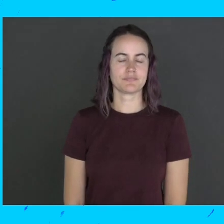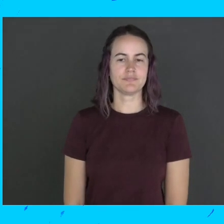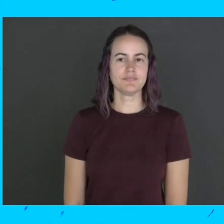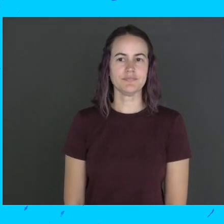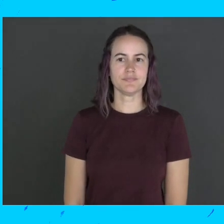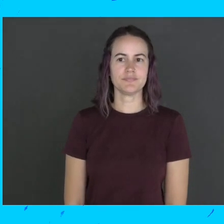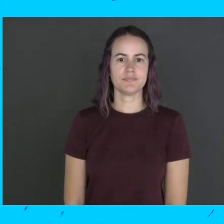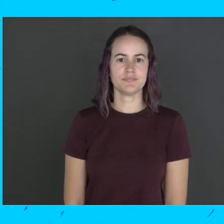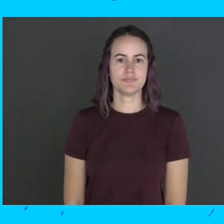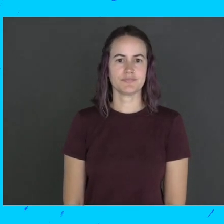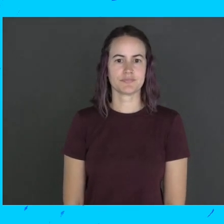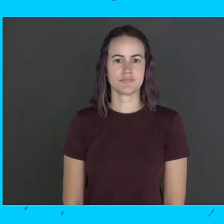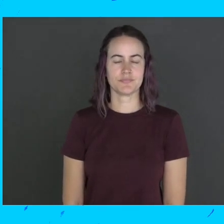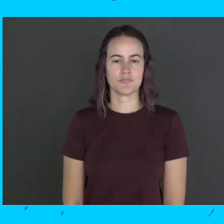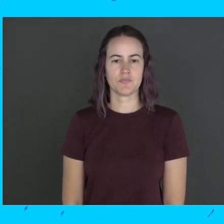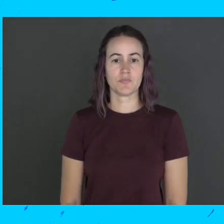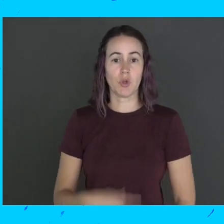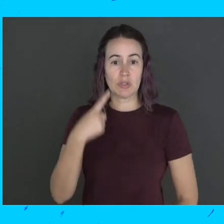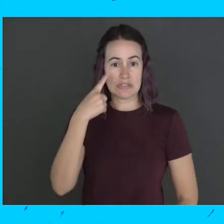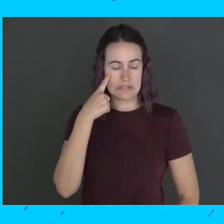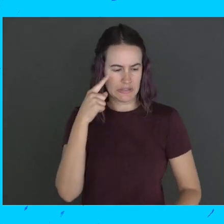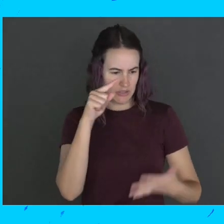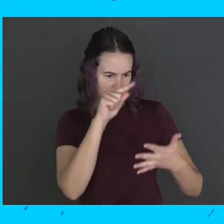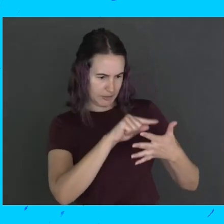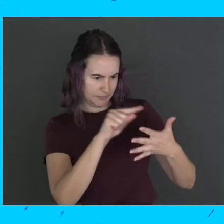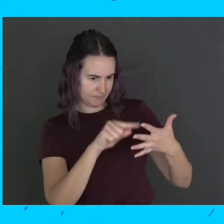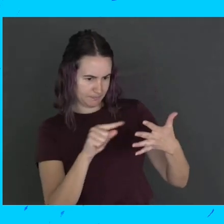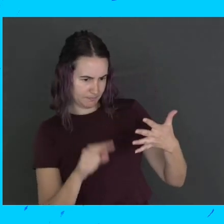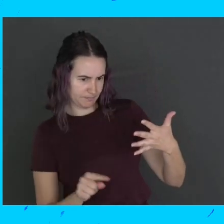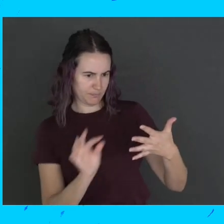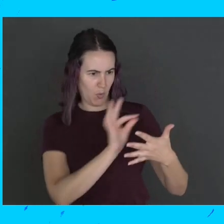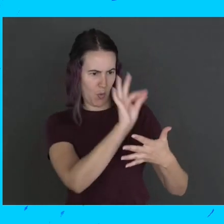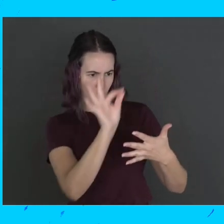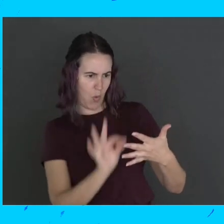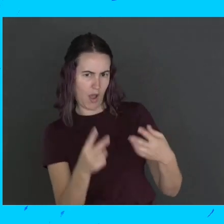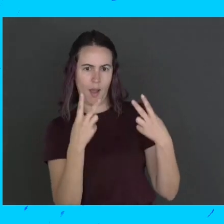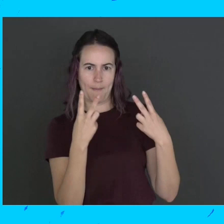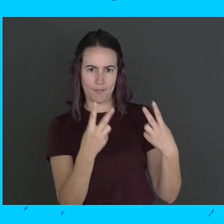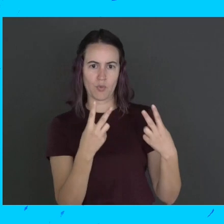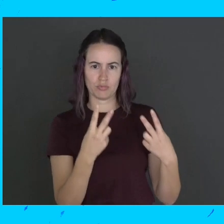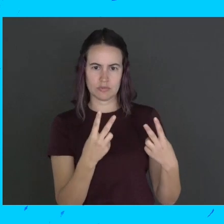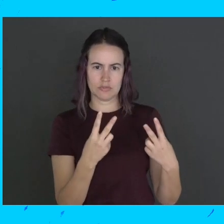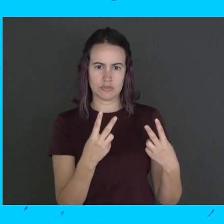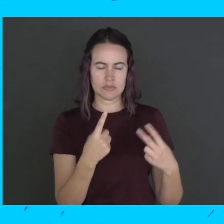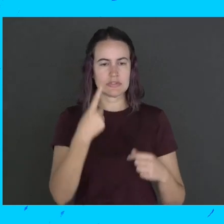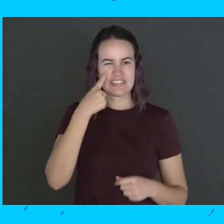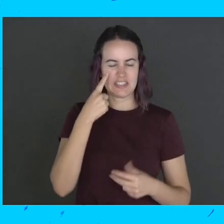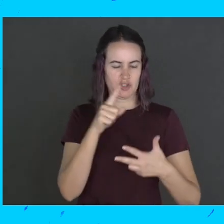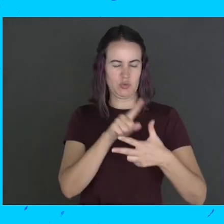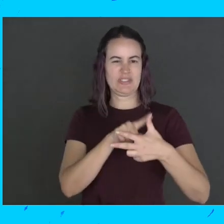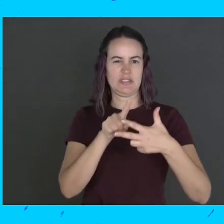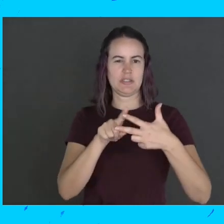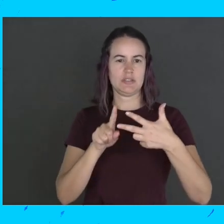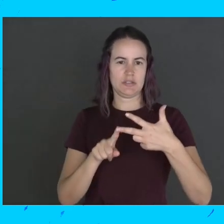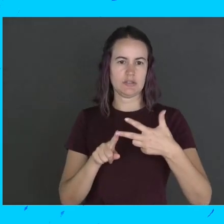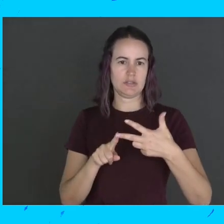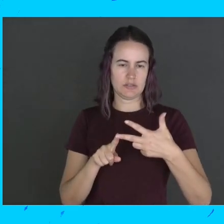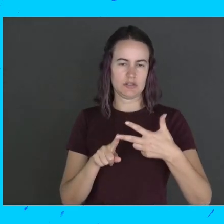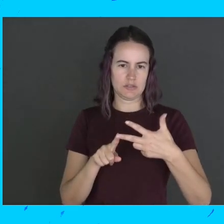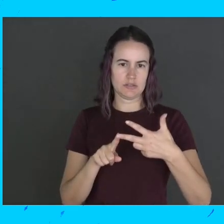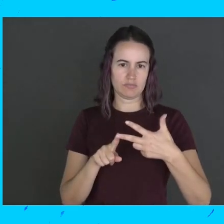para los jóvenes que salen de las escuelas. Y queremos trabajar para que todos los adolescentes de Ghana se beneficien con